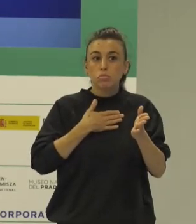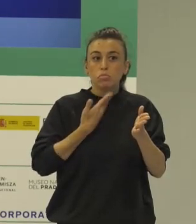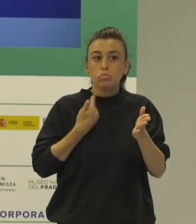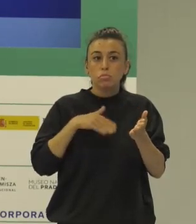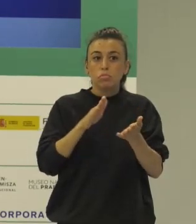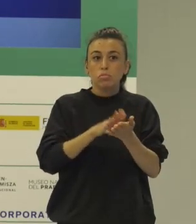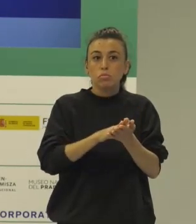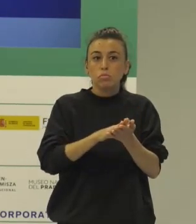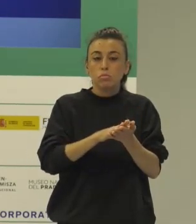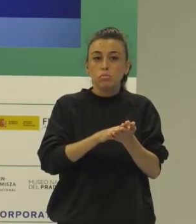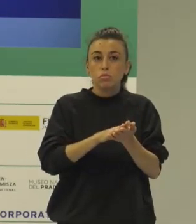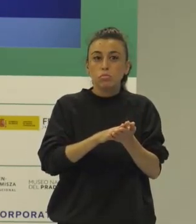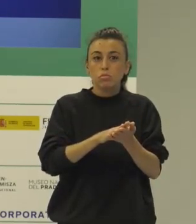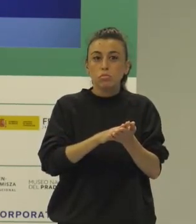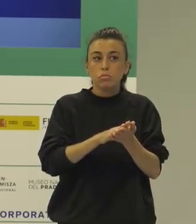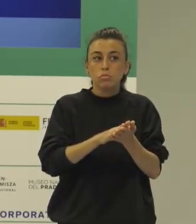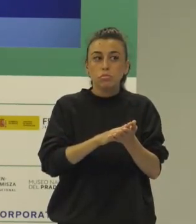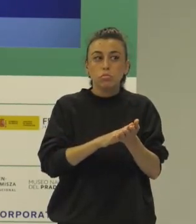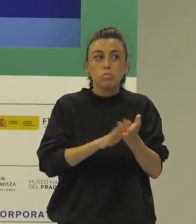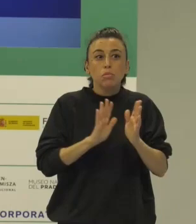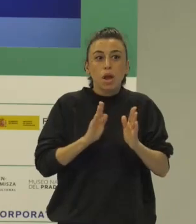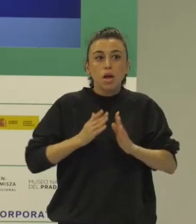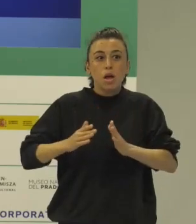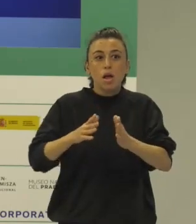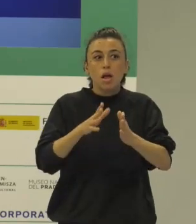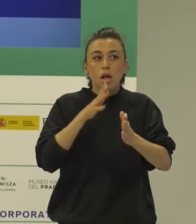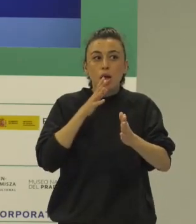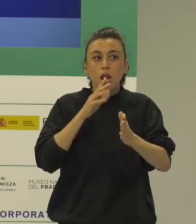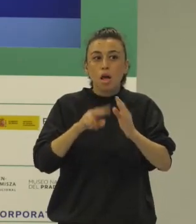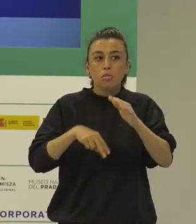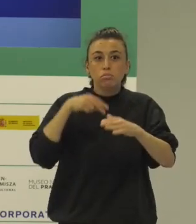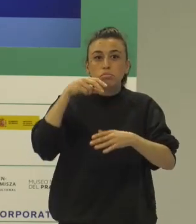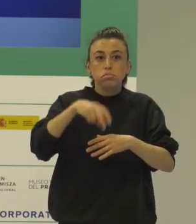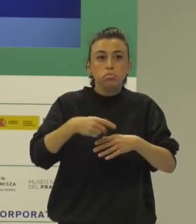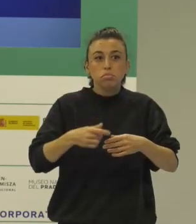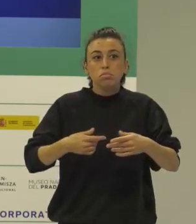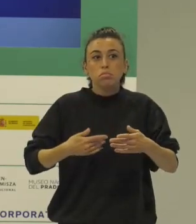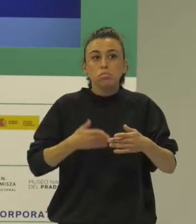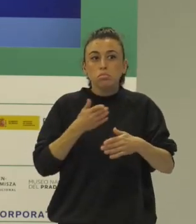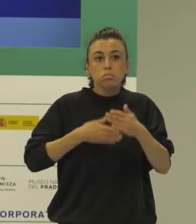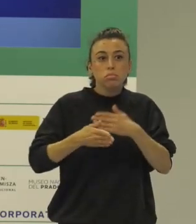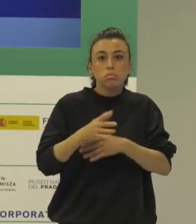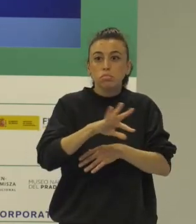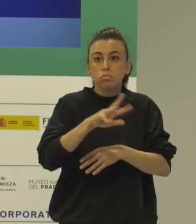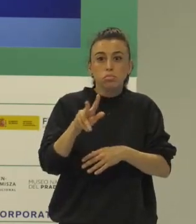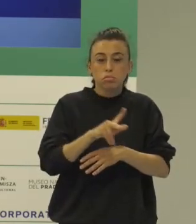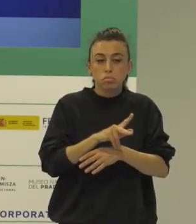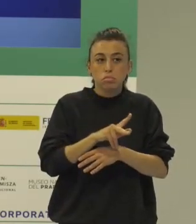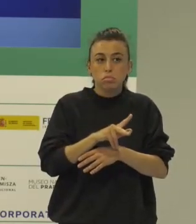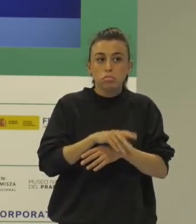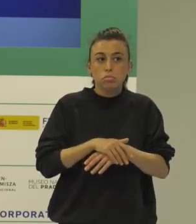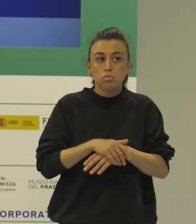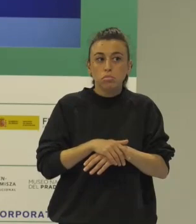se asaltaron el canal, lo confiscaron, se lo robaron, obviamente, ahora. Y en una reacción de los